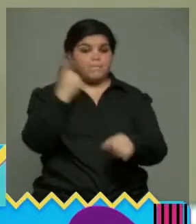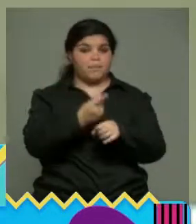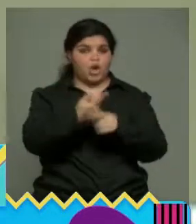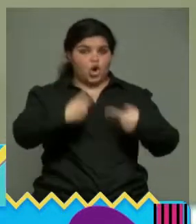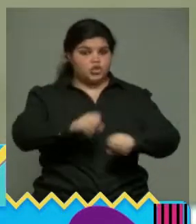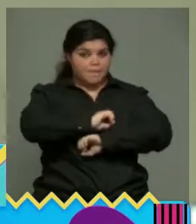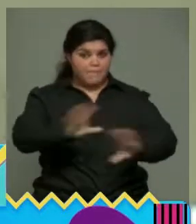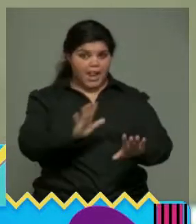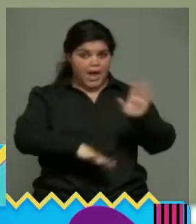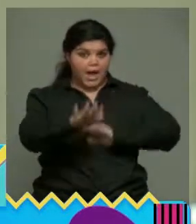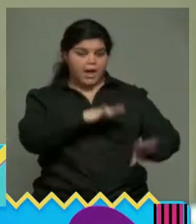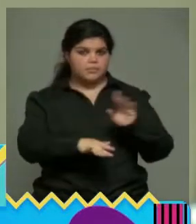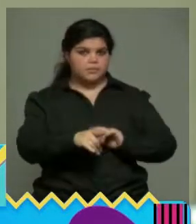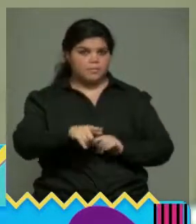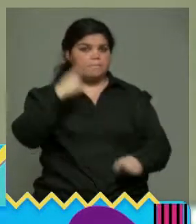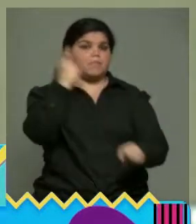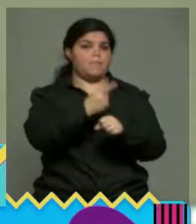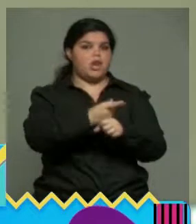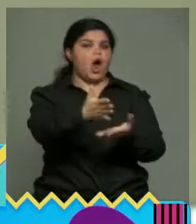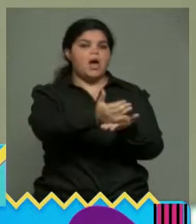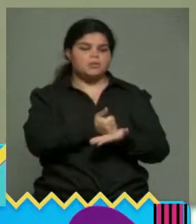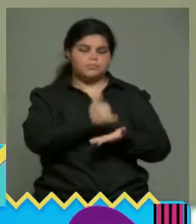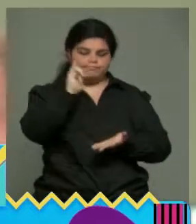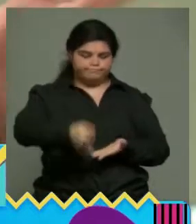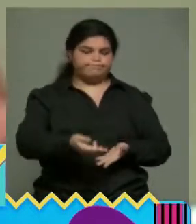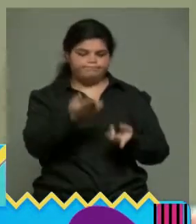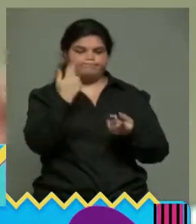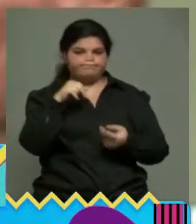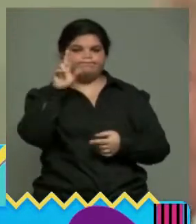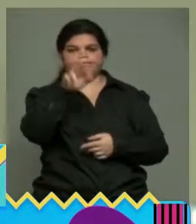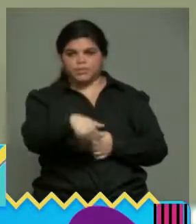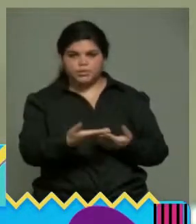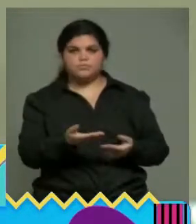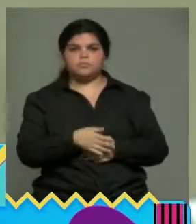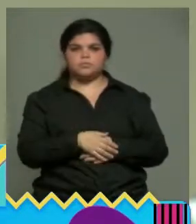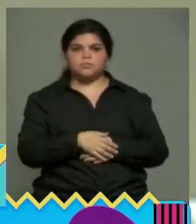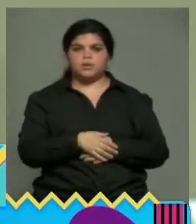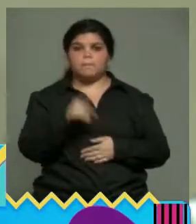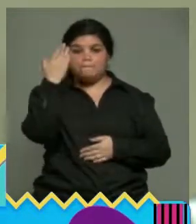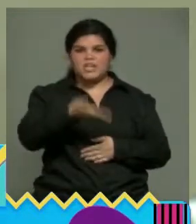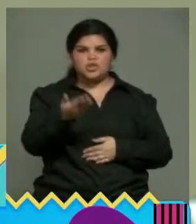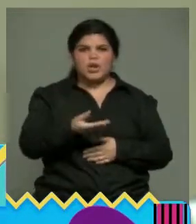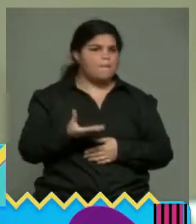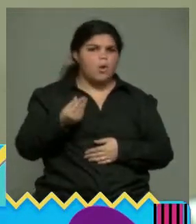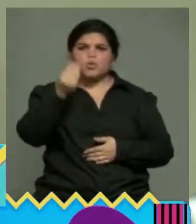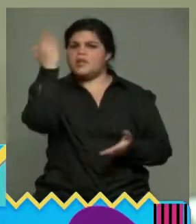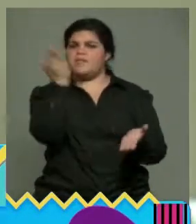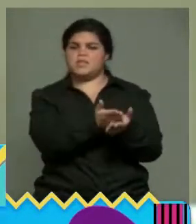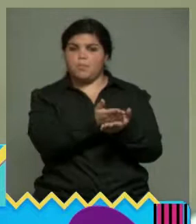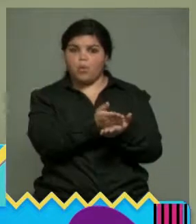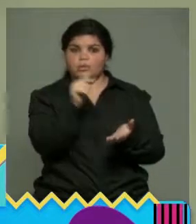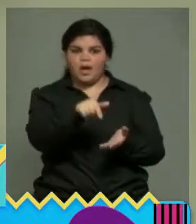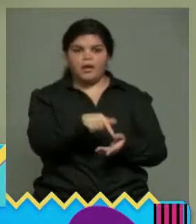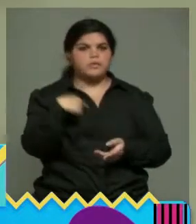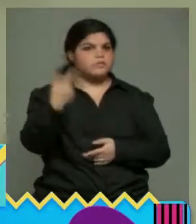es reconocerlo. El principal argumento del infractor, se hace multa para esto, se hace multa. No solo el infractor en ese momento,